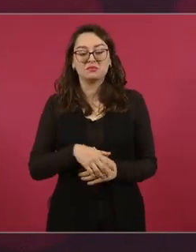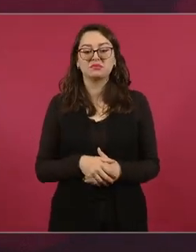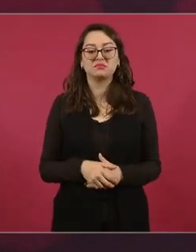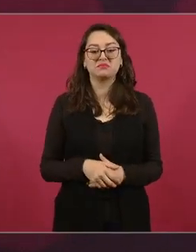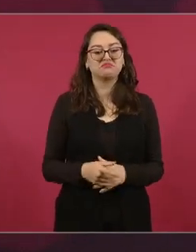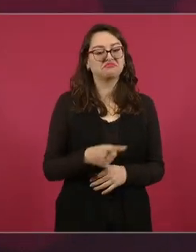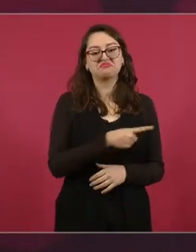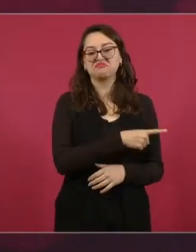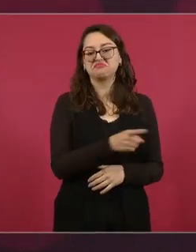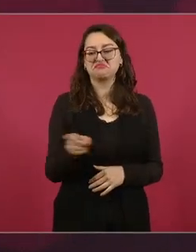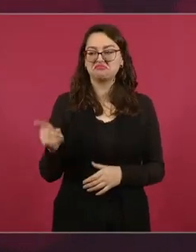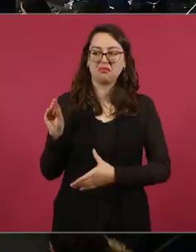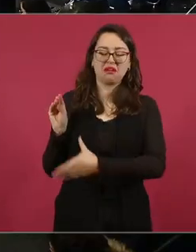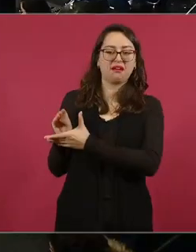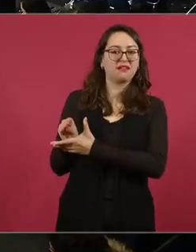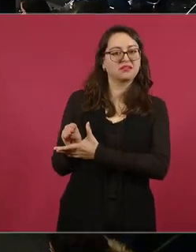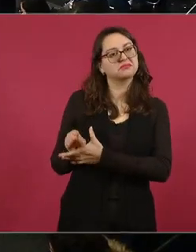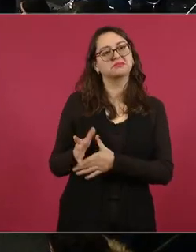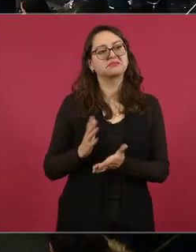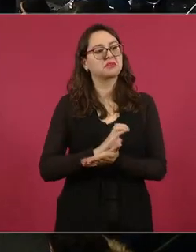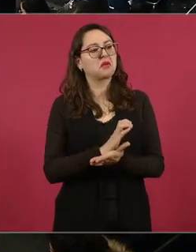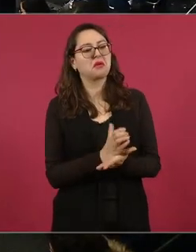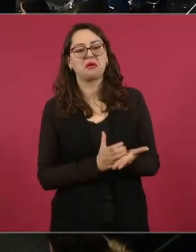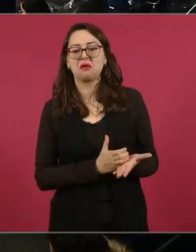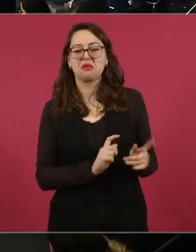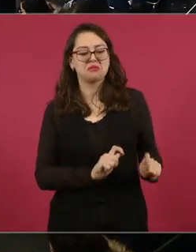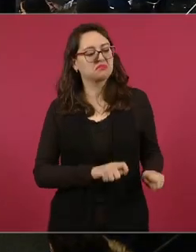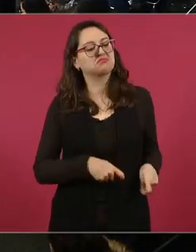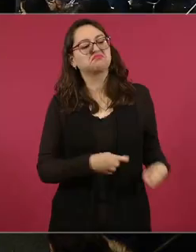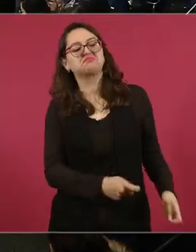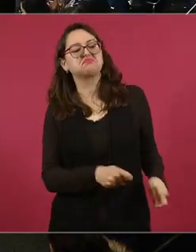contratos otorgados